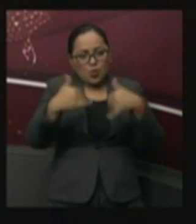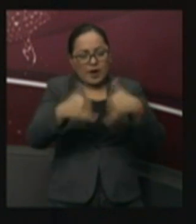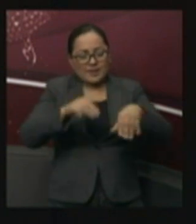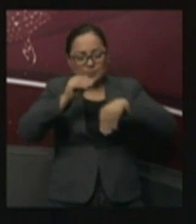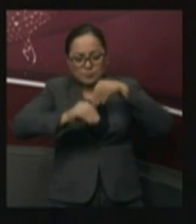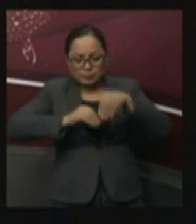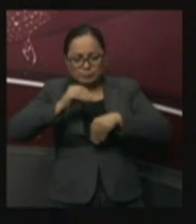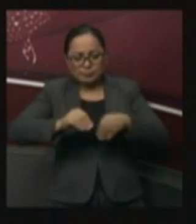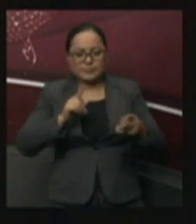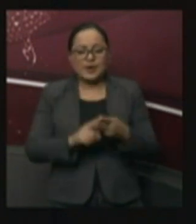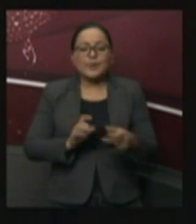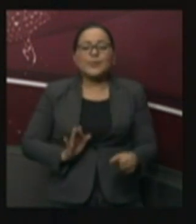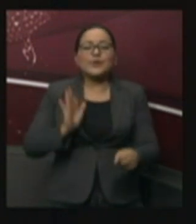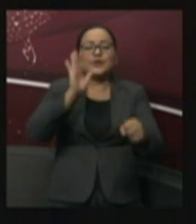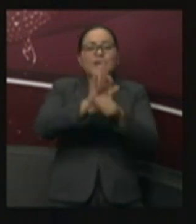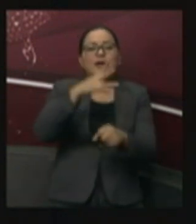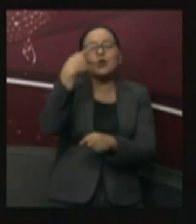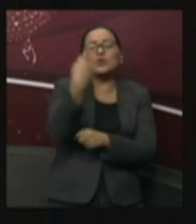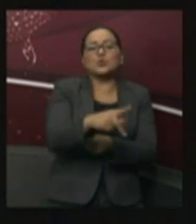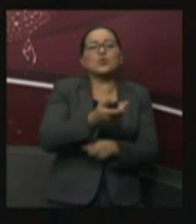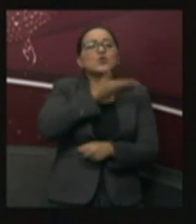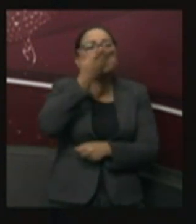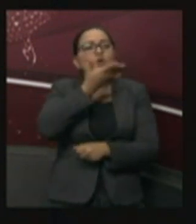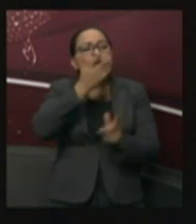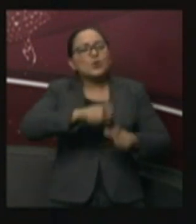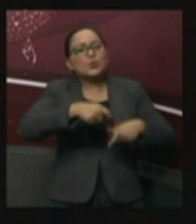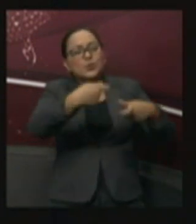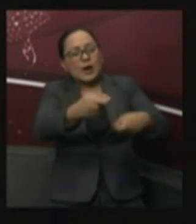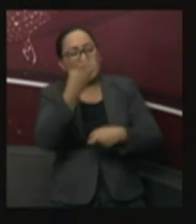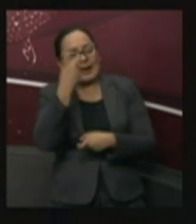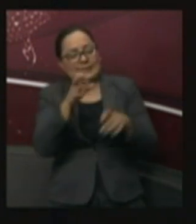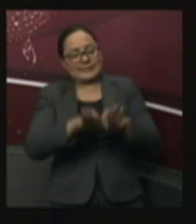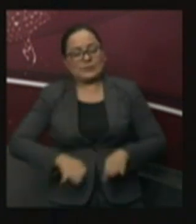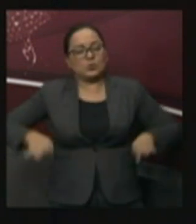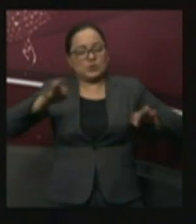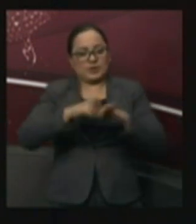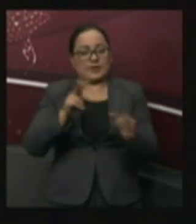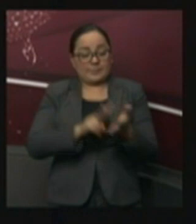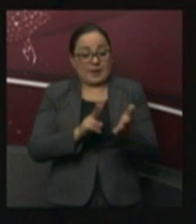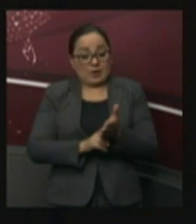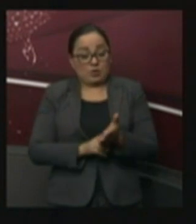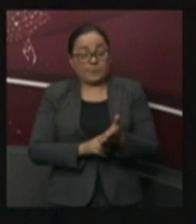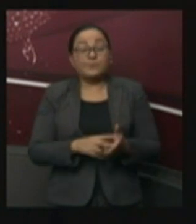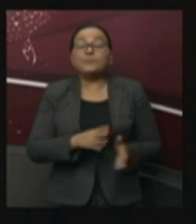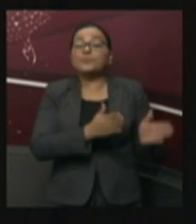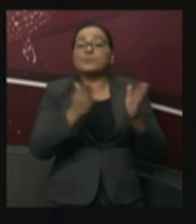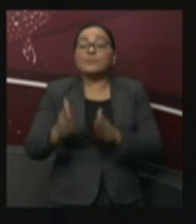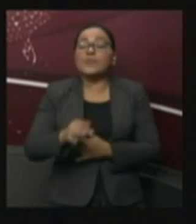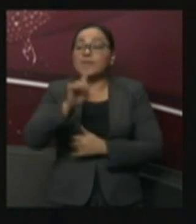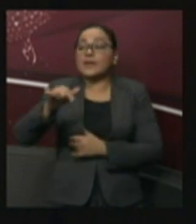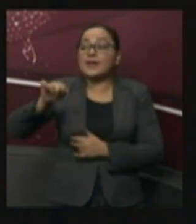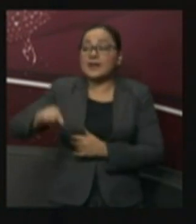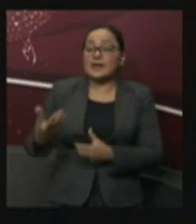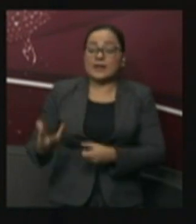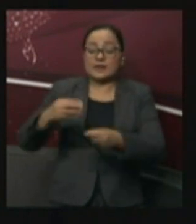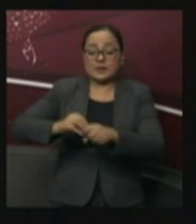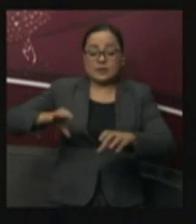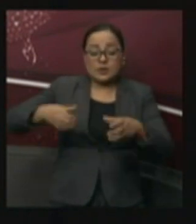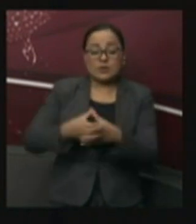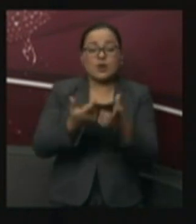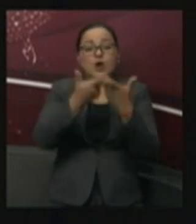la protección de las tradiciones como los tejidos mexicanos, etcétera, etcétera. Después de haber formado parte de del grupo